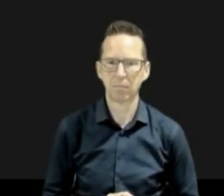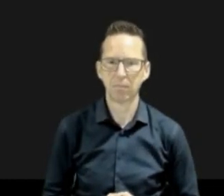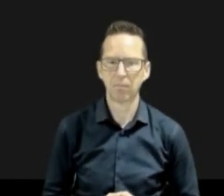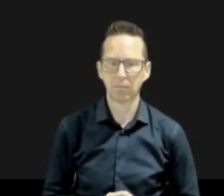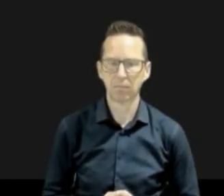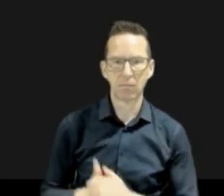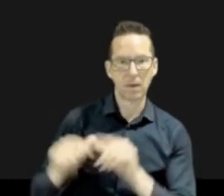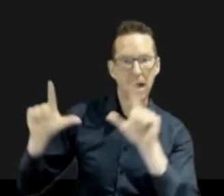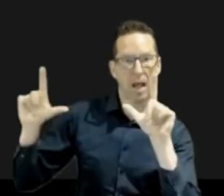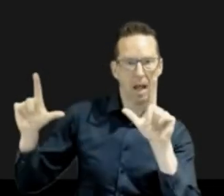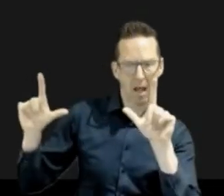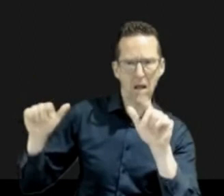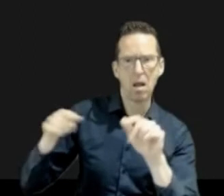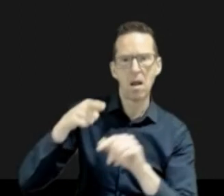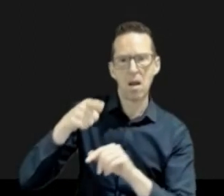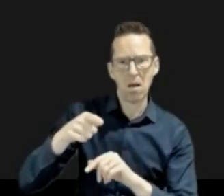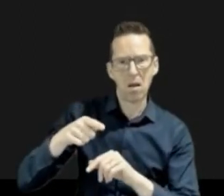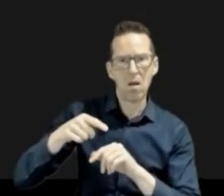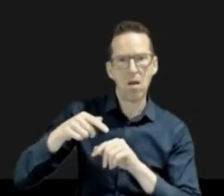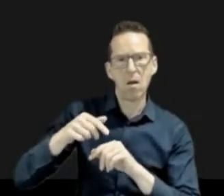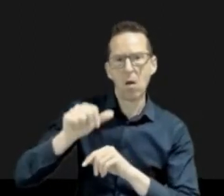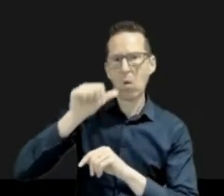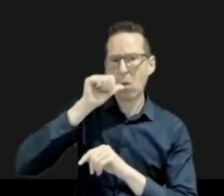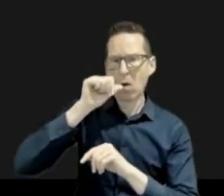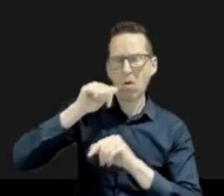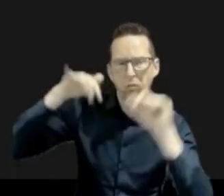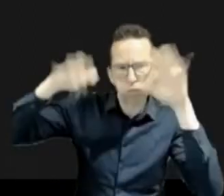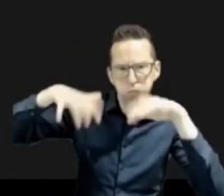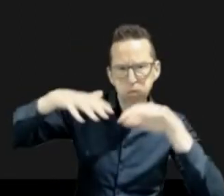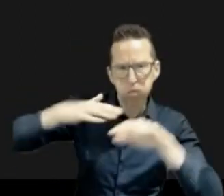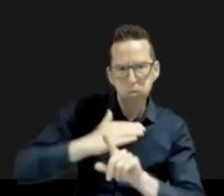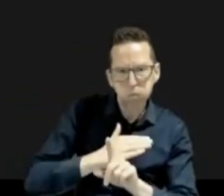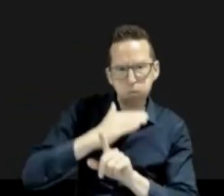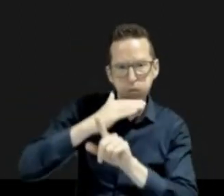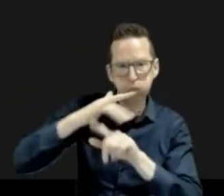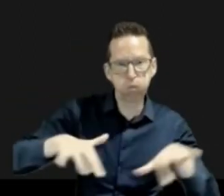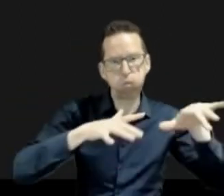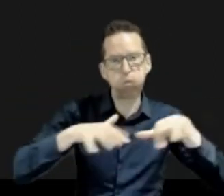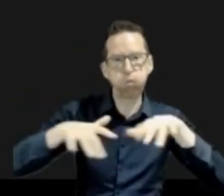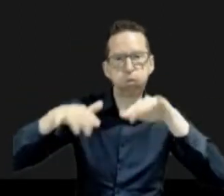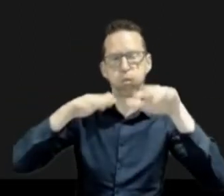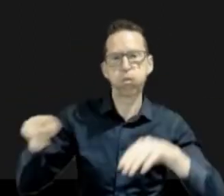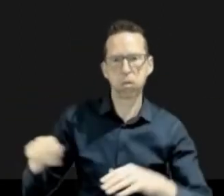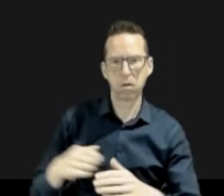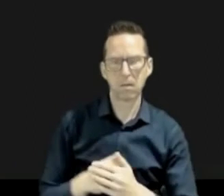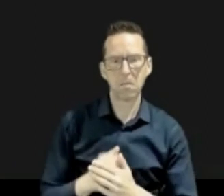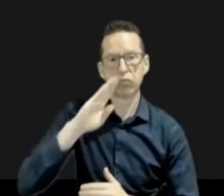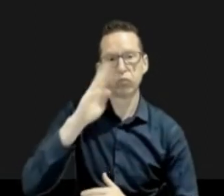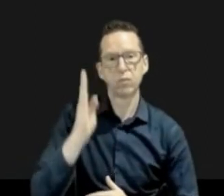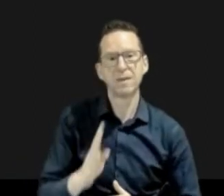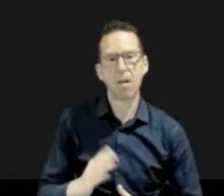en 12 de marzo de 2018 usamos la red de